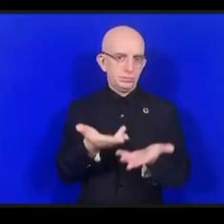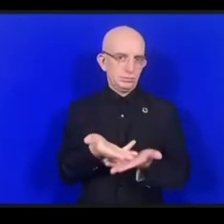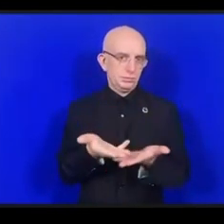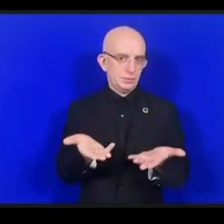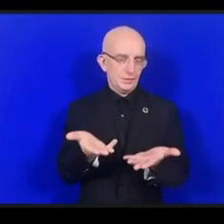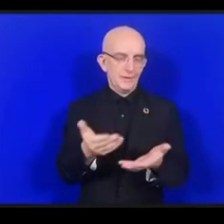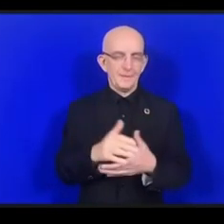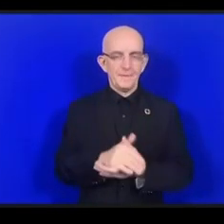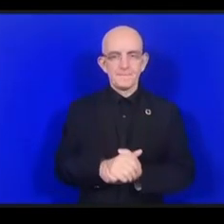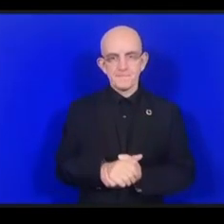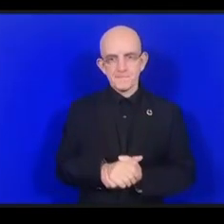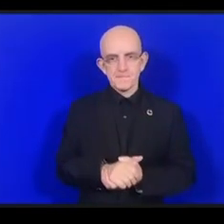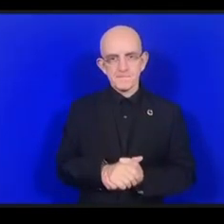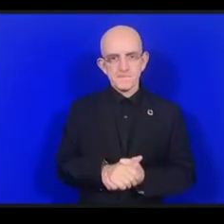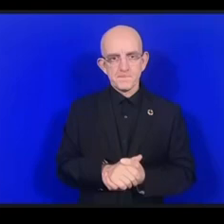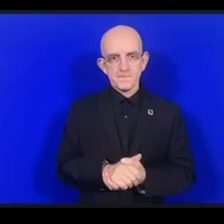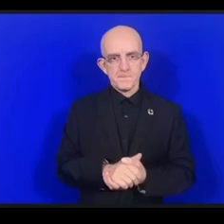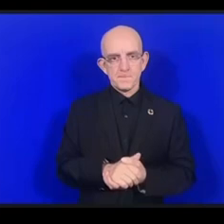mundo